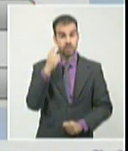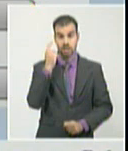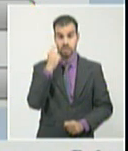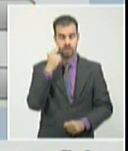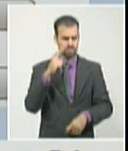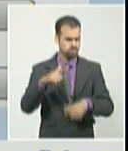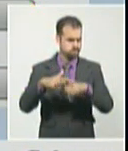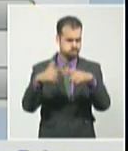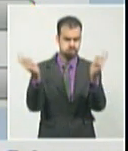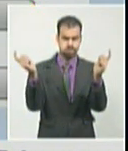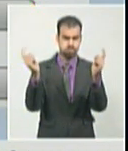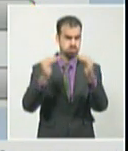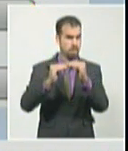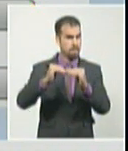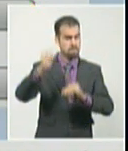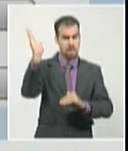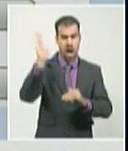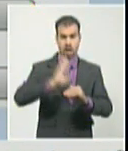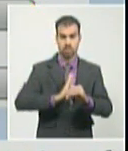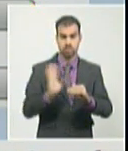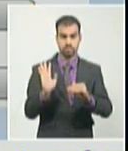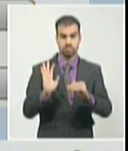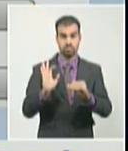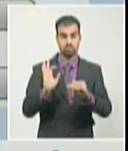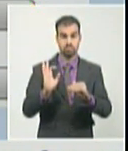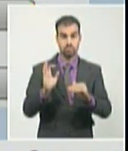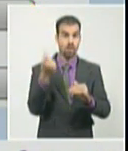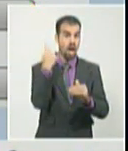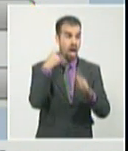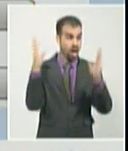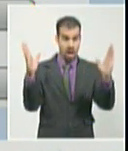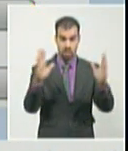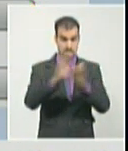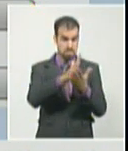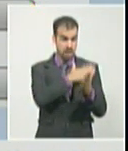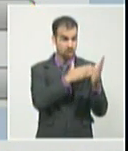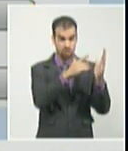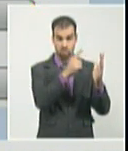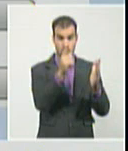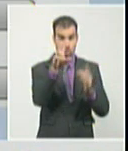que hemos tenido durante toda la pandemia